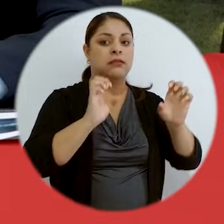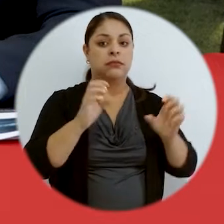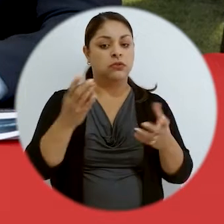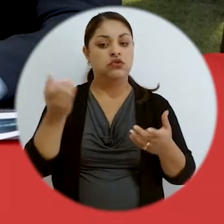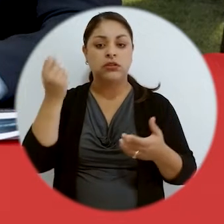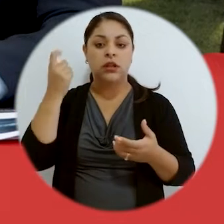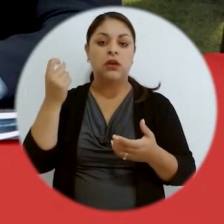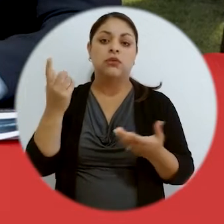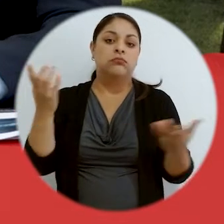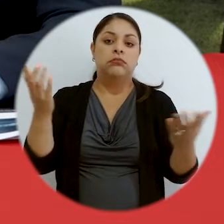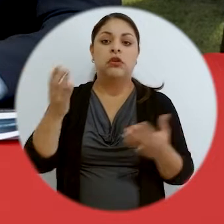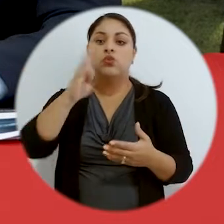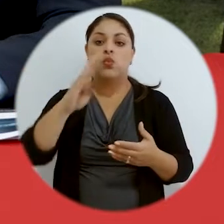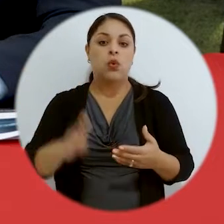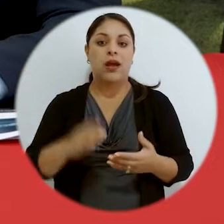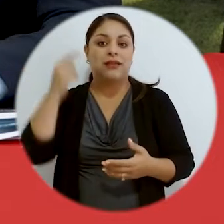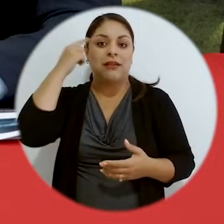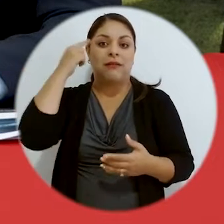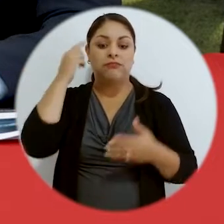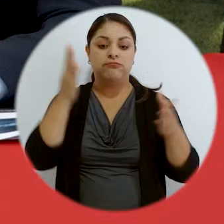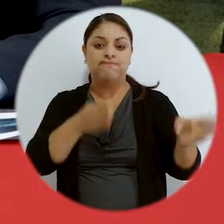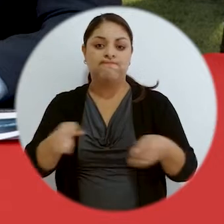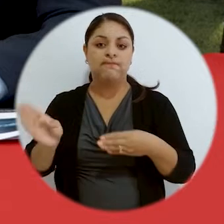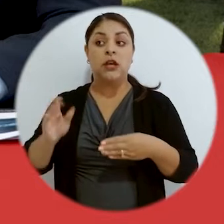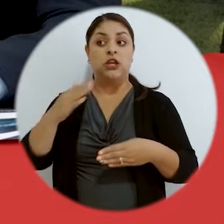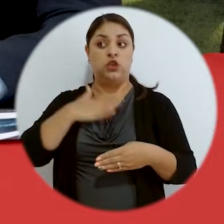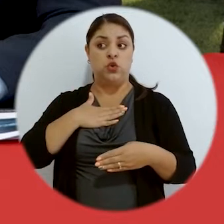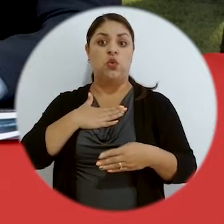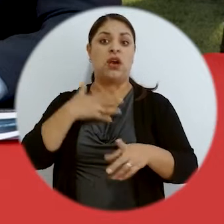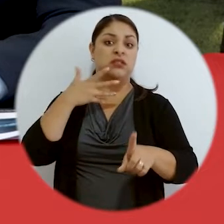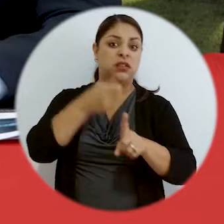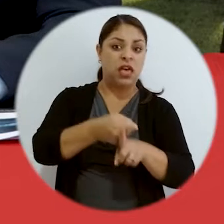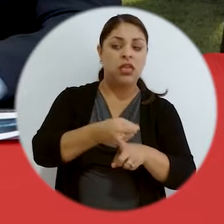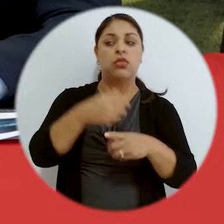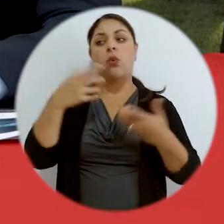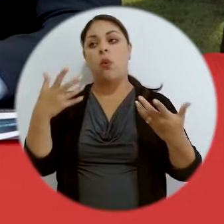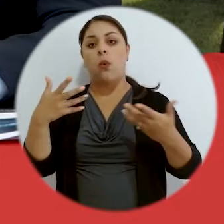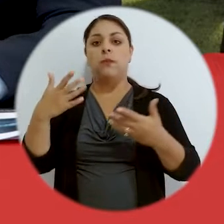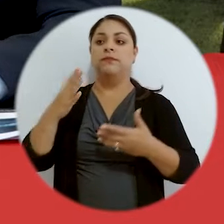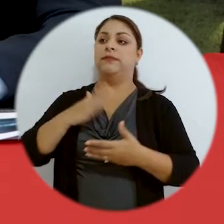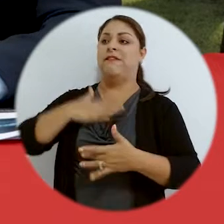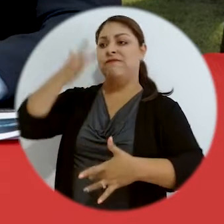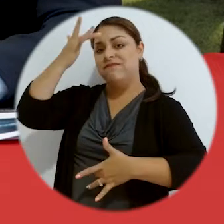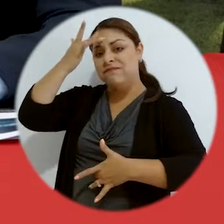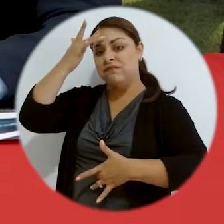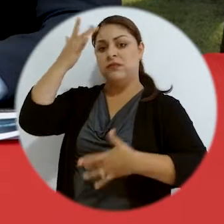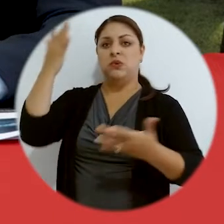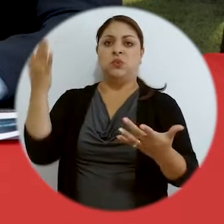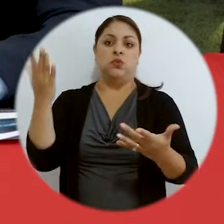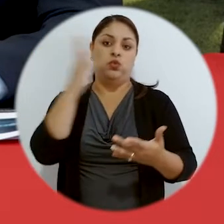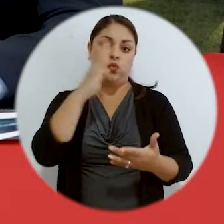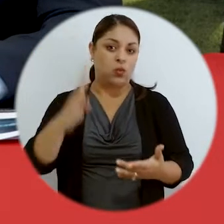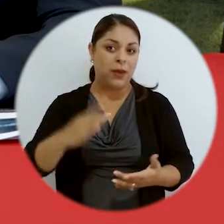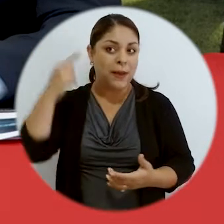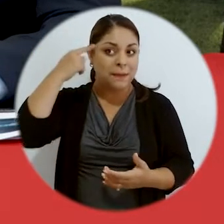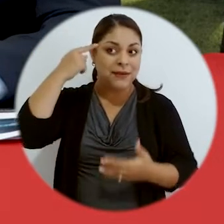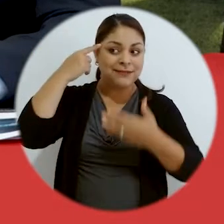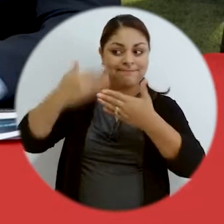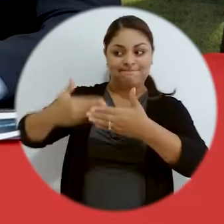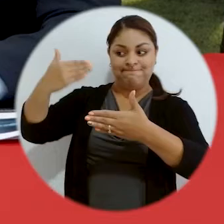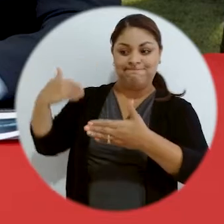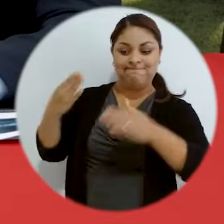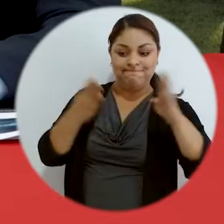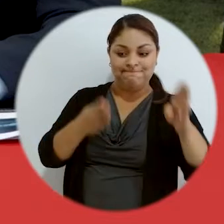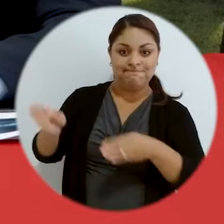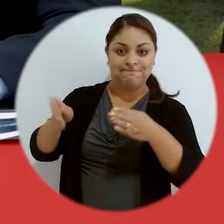nunca pensamos que vamos a obtener un accidente de tránsito, que vamos a tener un pariente que va a requerir una operación de emergencia, nunca pensamos